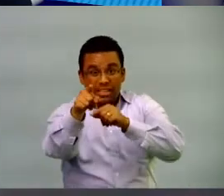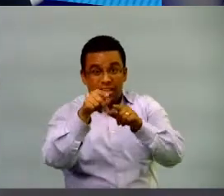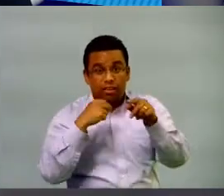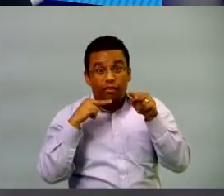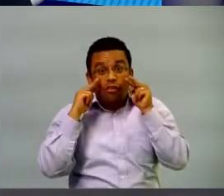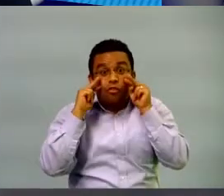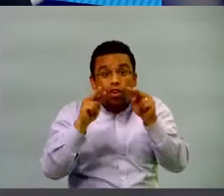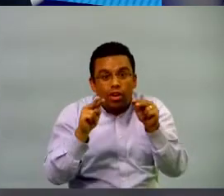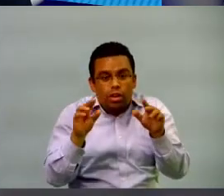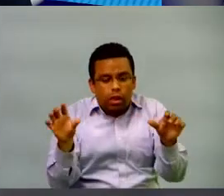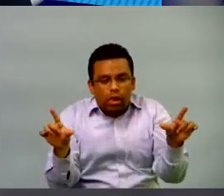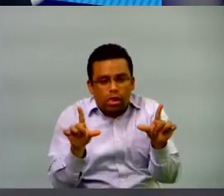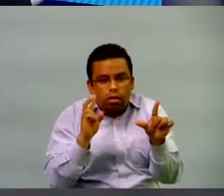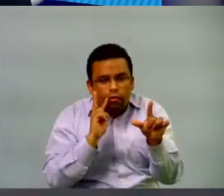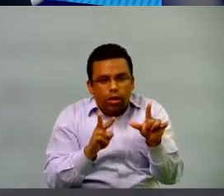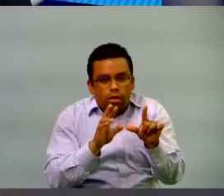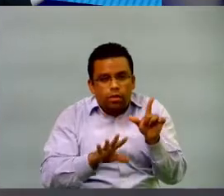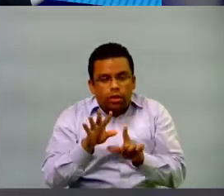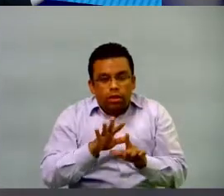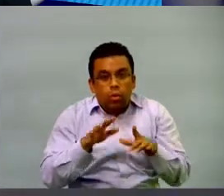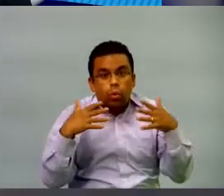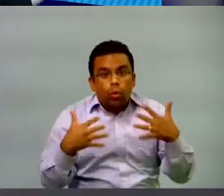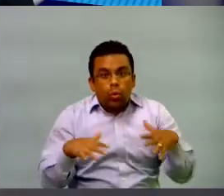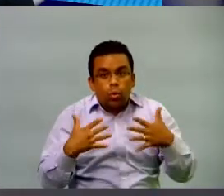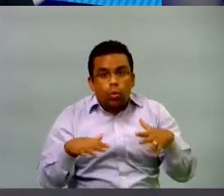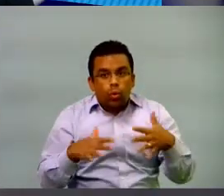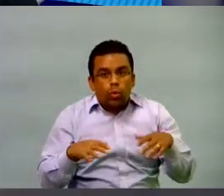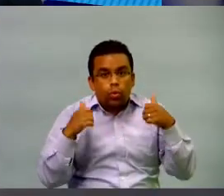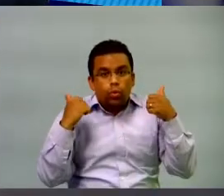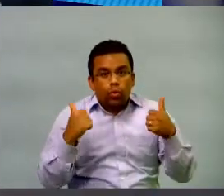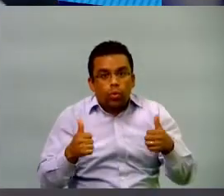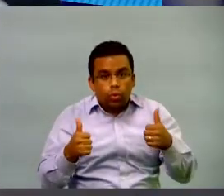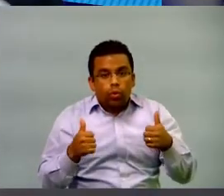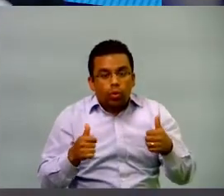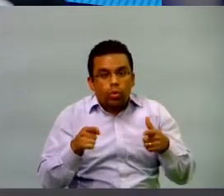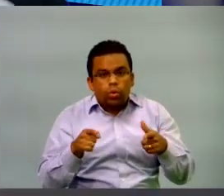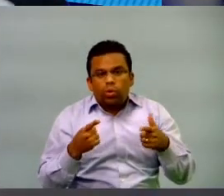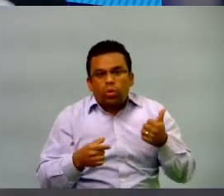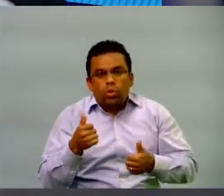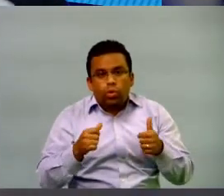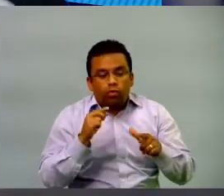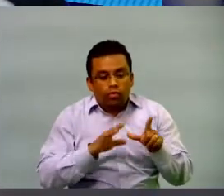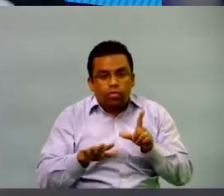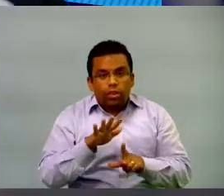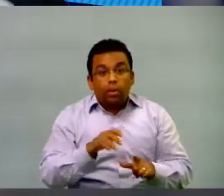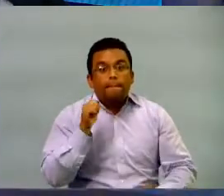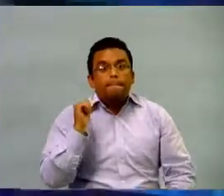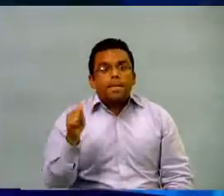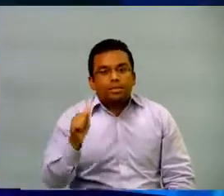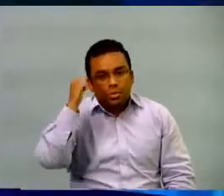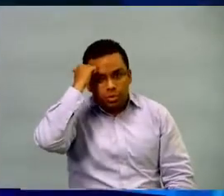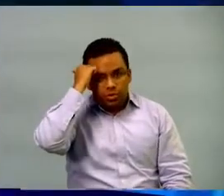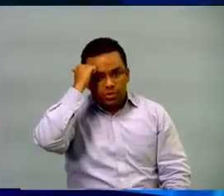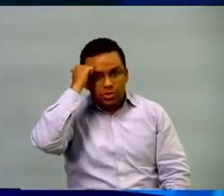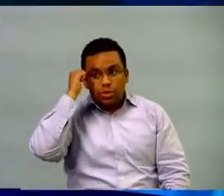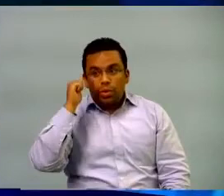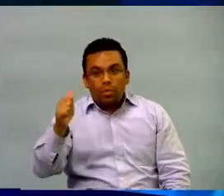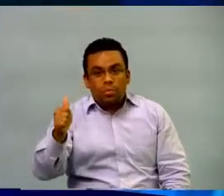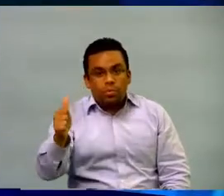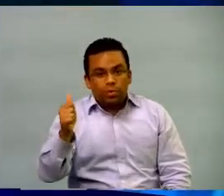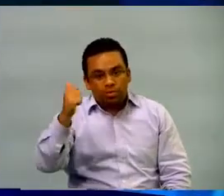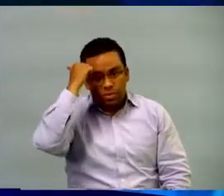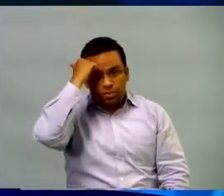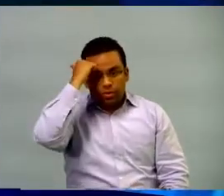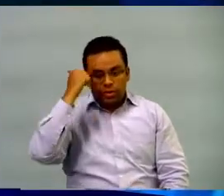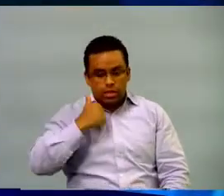pegaditas a la red que estos videos son videos de los propios profes, son de la cosecha de